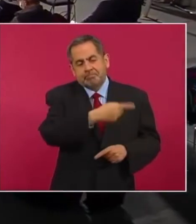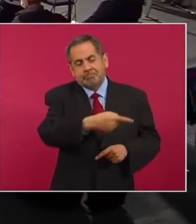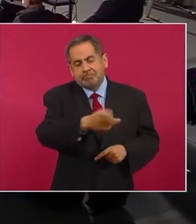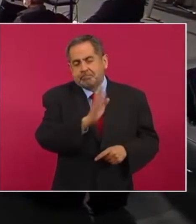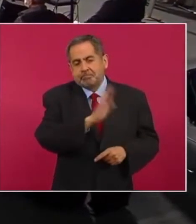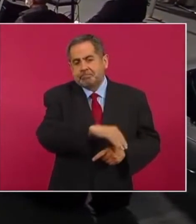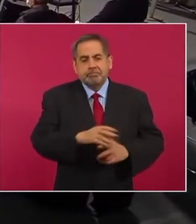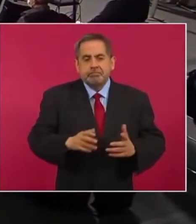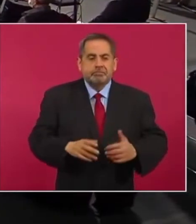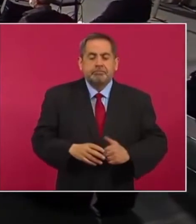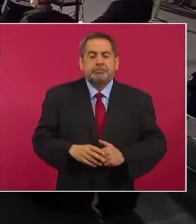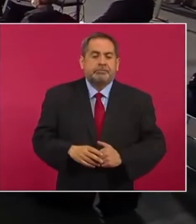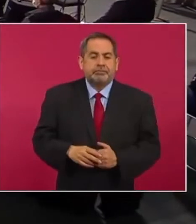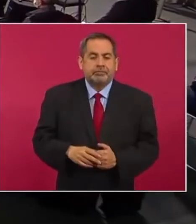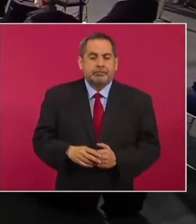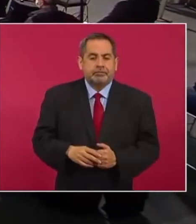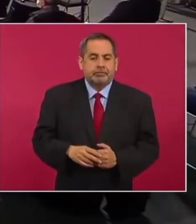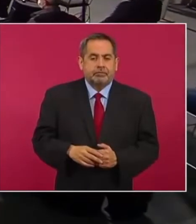de que son